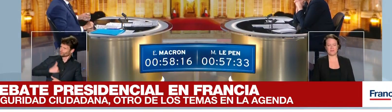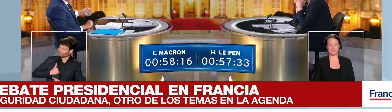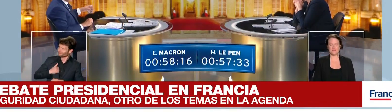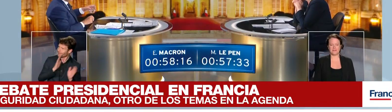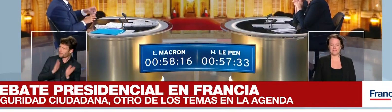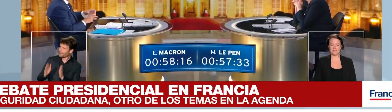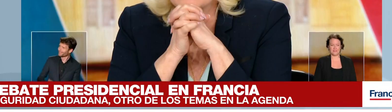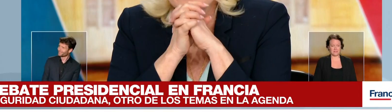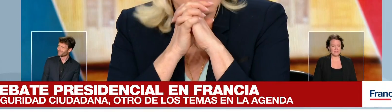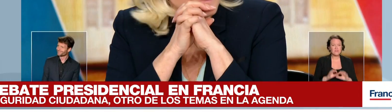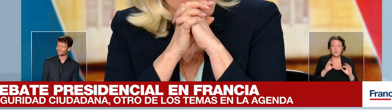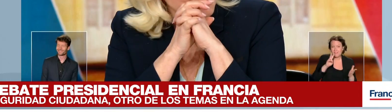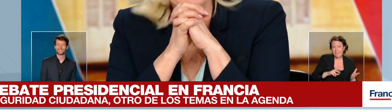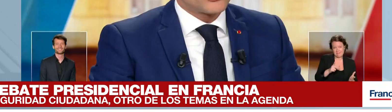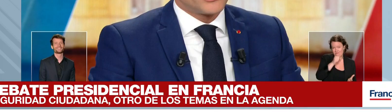Sí, es verdad.